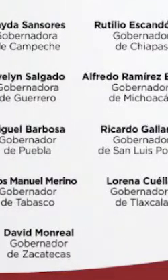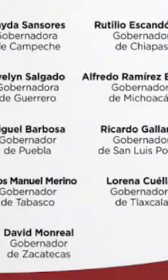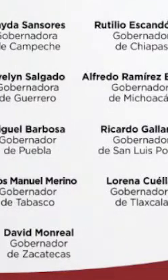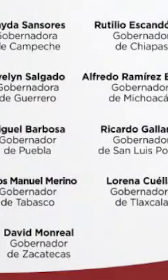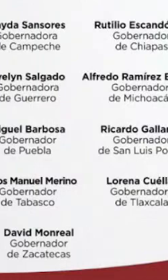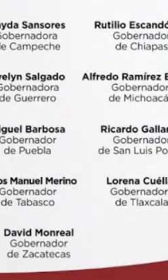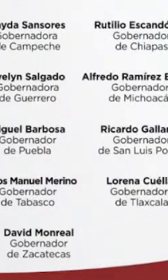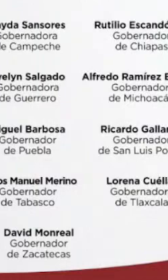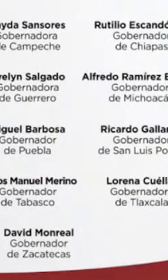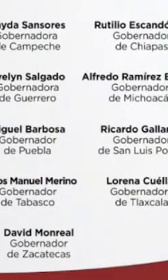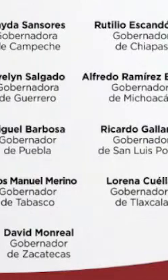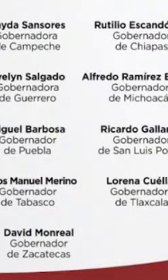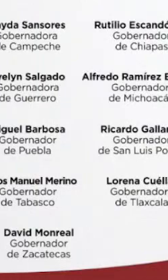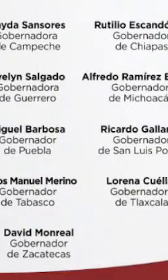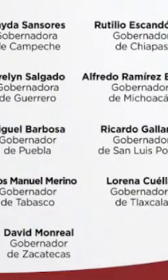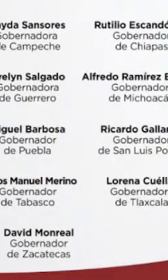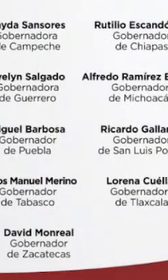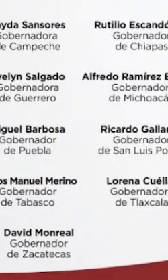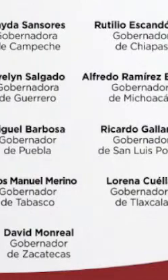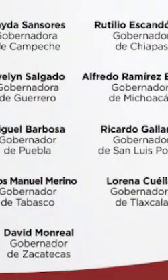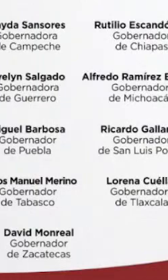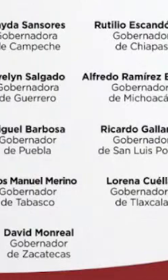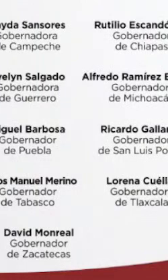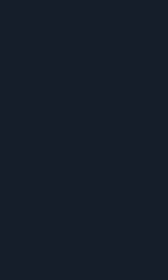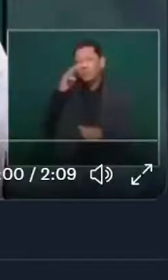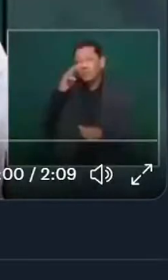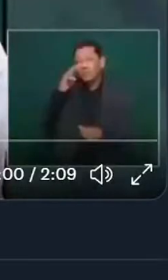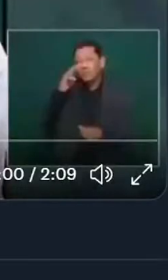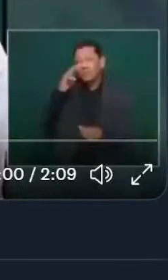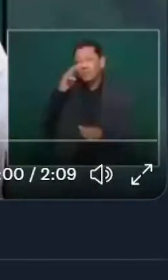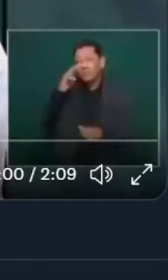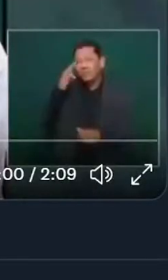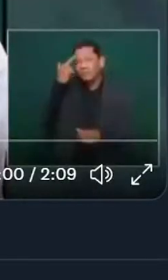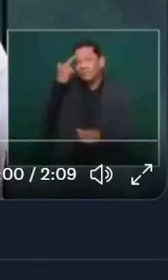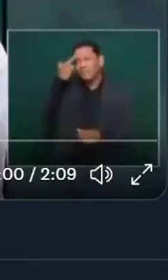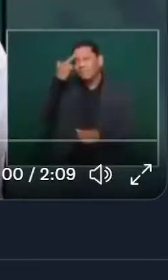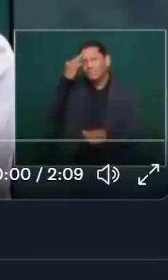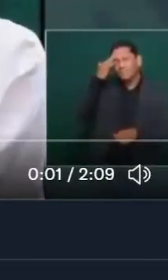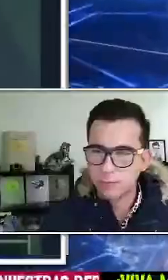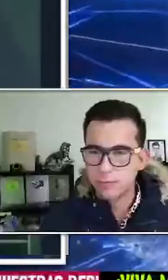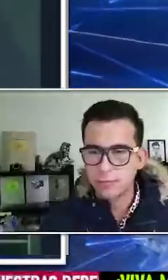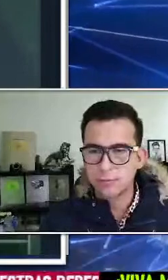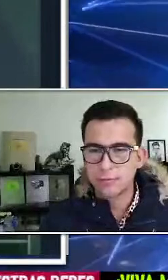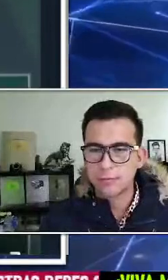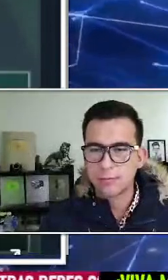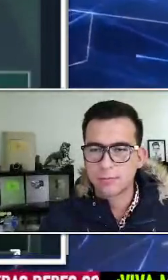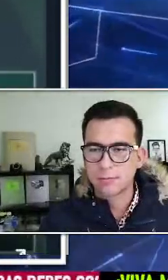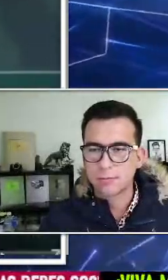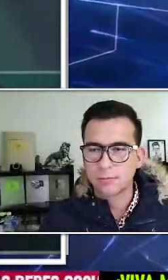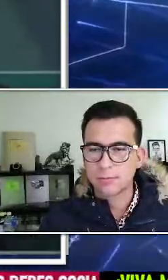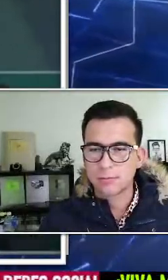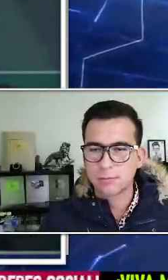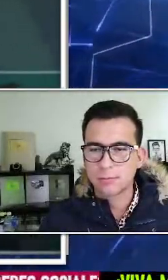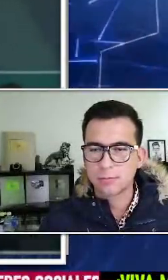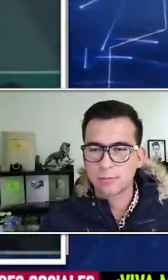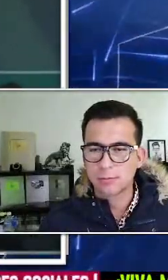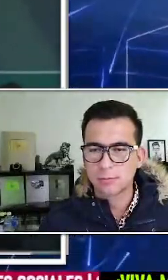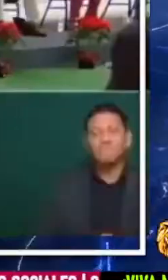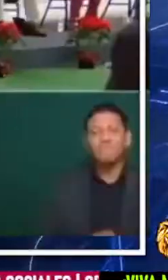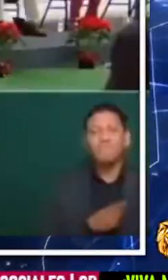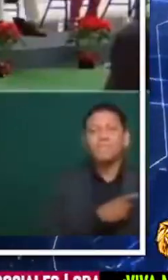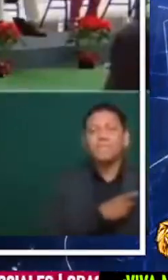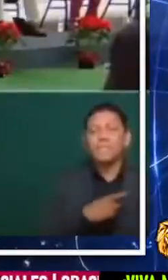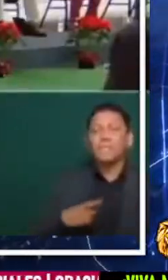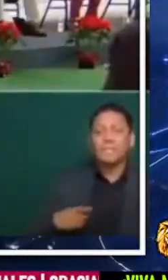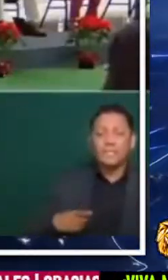propia Suprema Corte de Justicia ya se los había advertido y les valió gorro. Deberían de